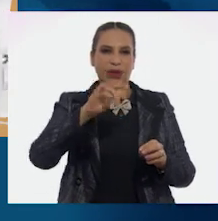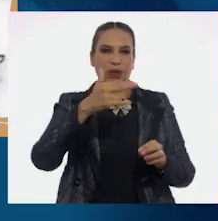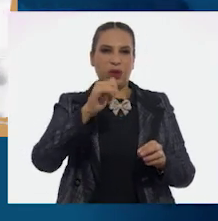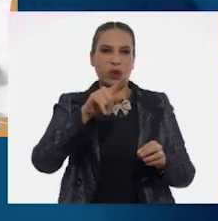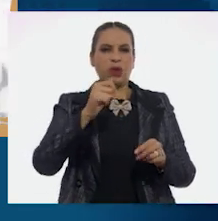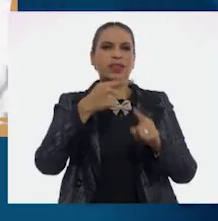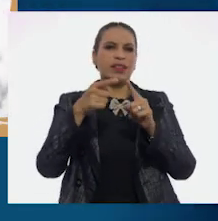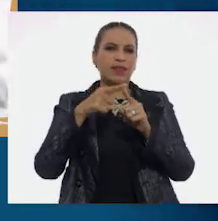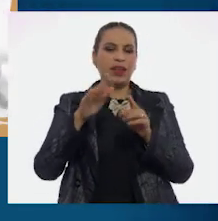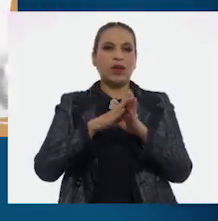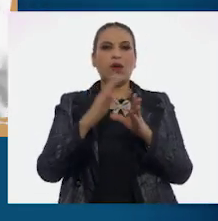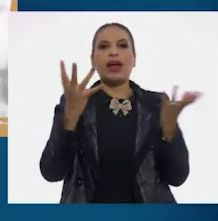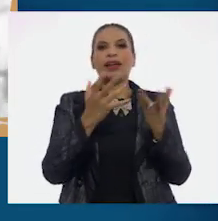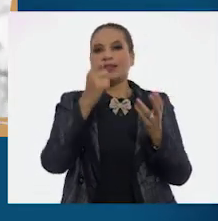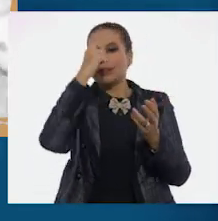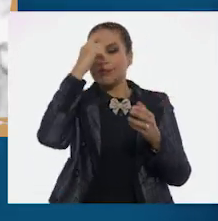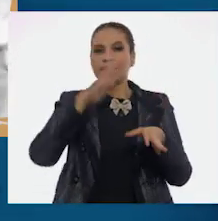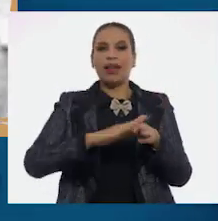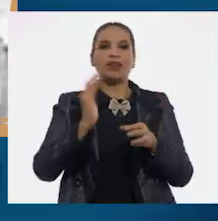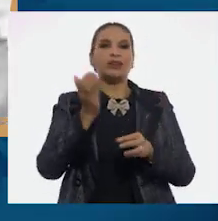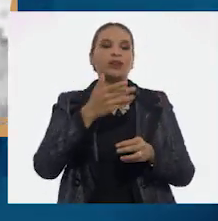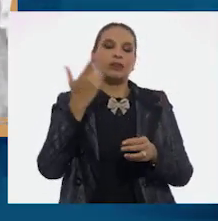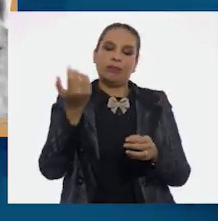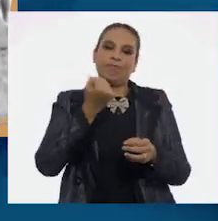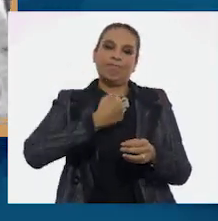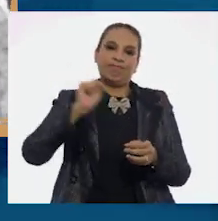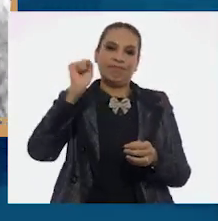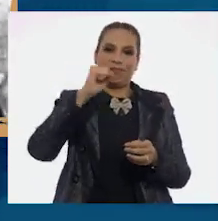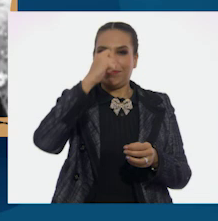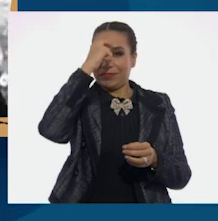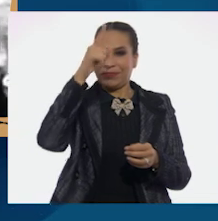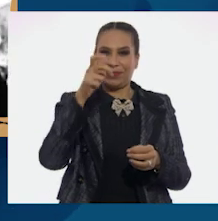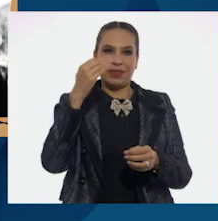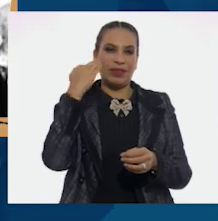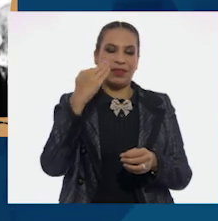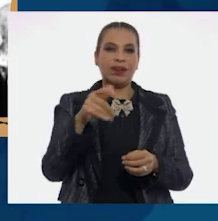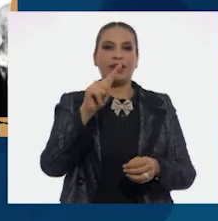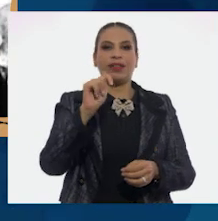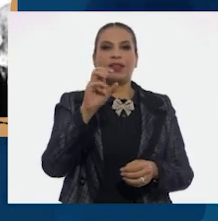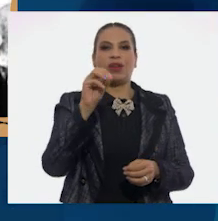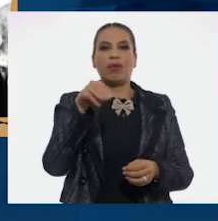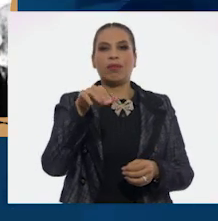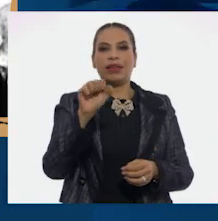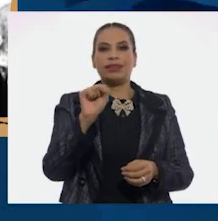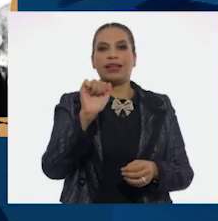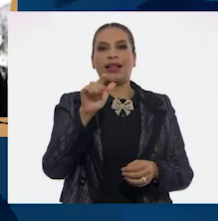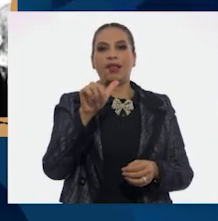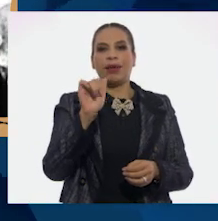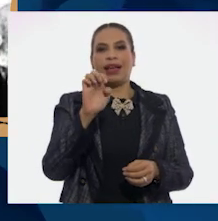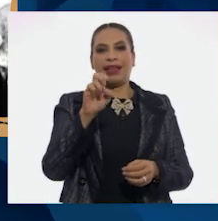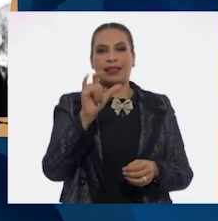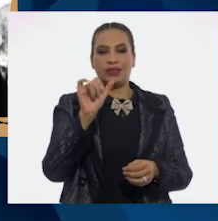maravillosas creaciones de uno de los más populares inventores de la época, Thomas Alva Edison.